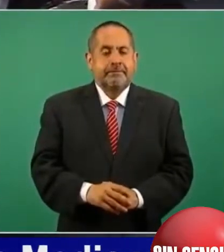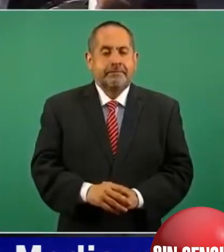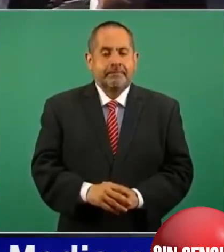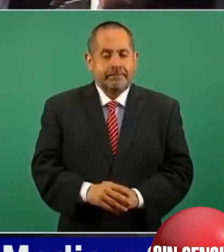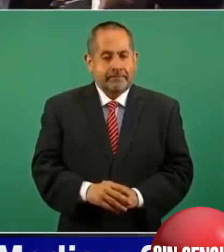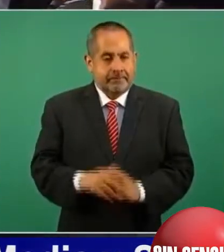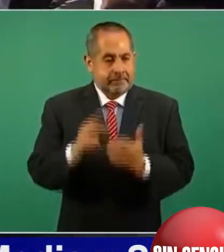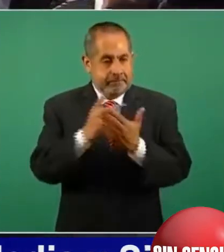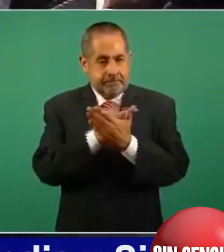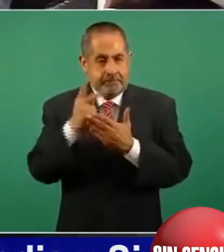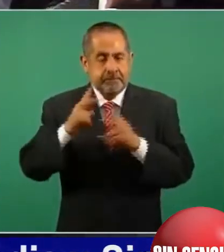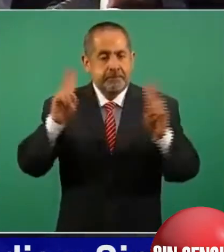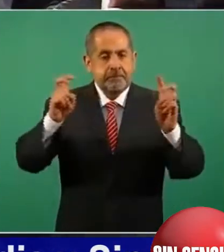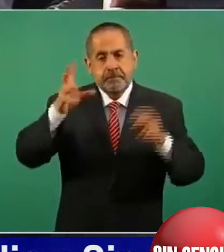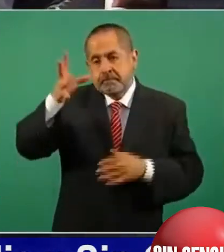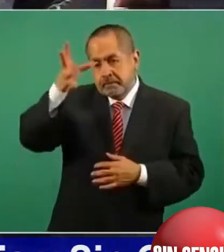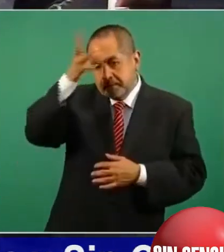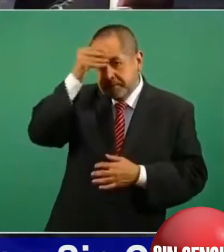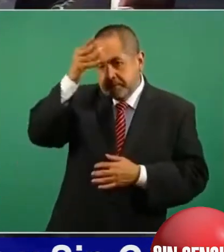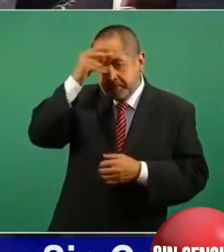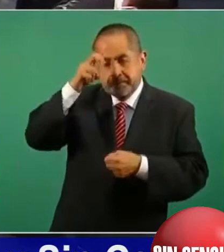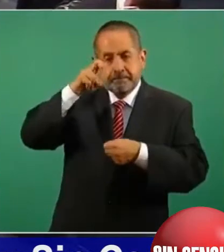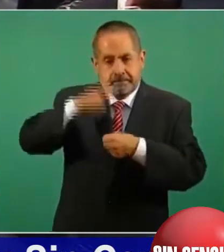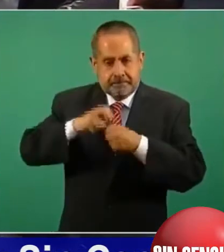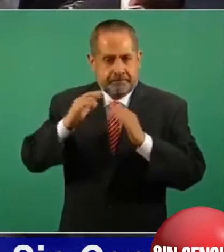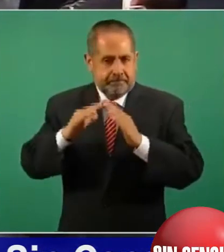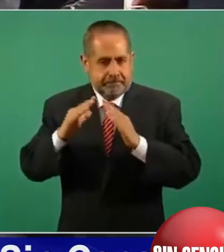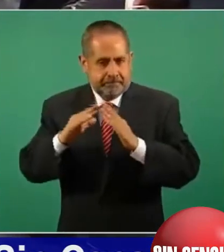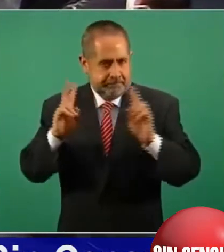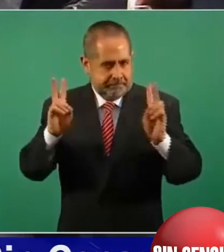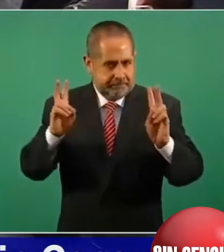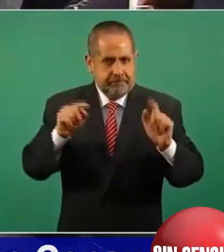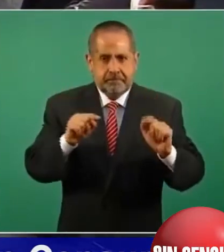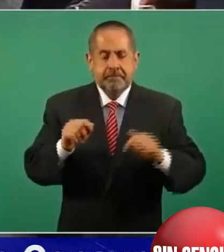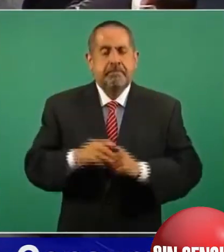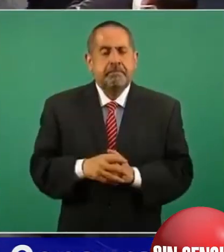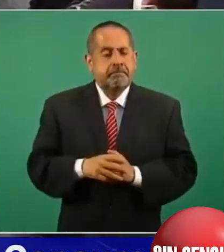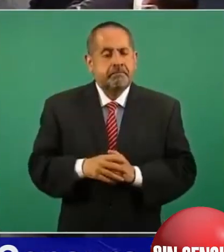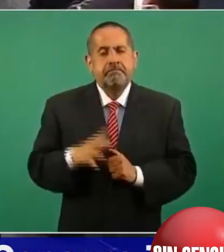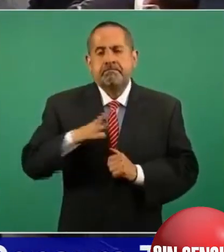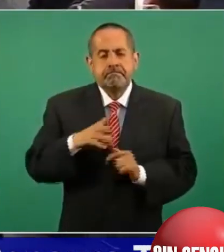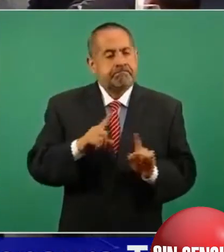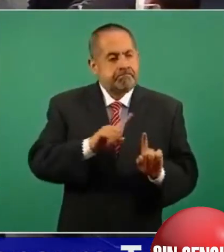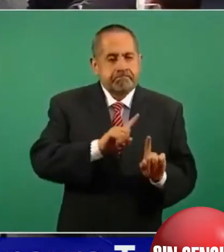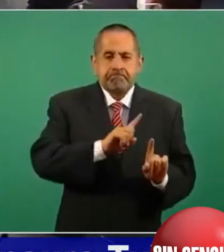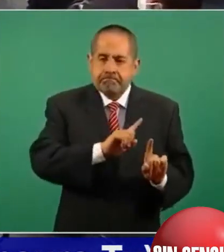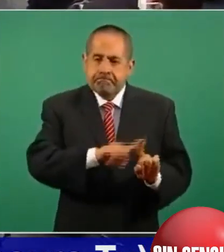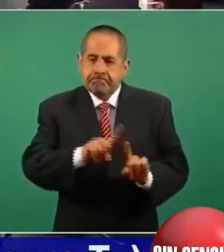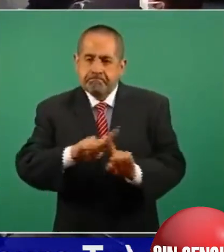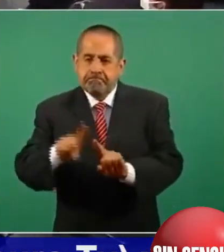El programa Aprende en Casa lo hemos estado midiendo con diferentes